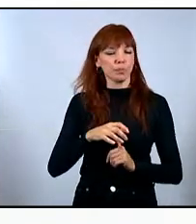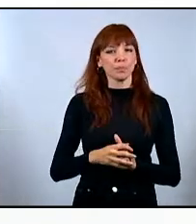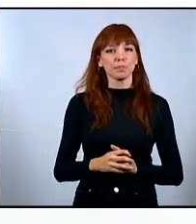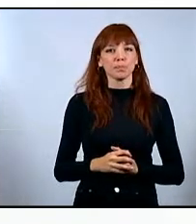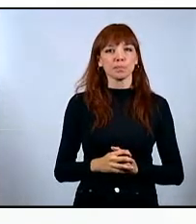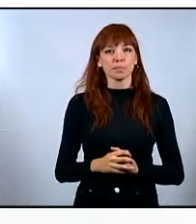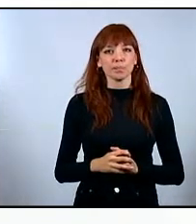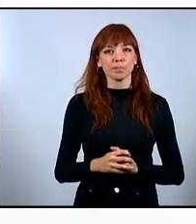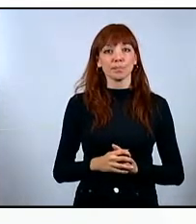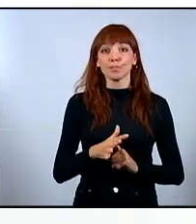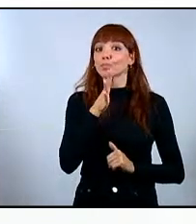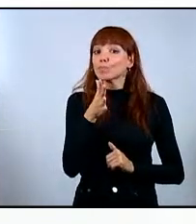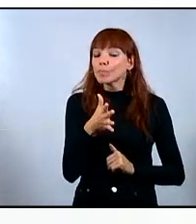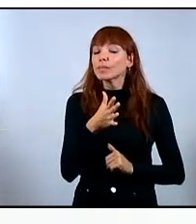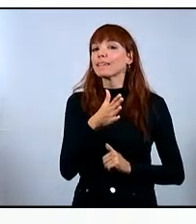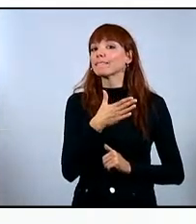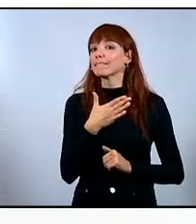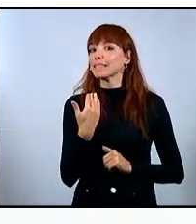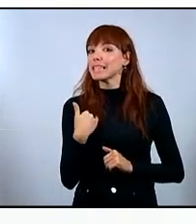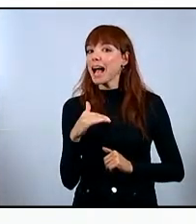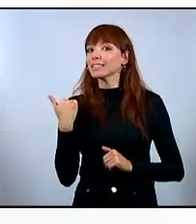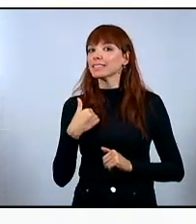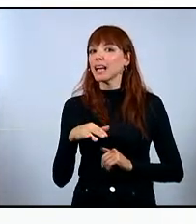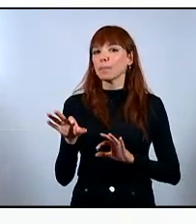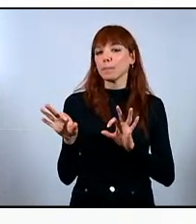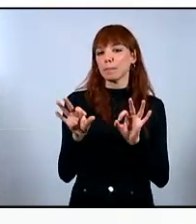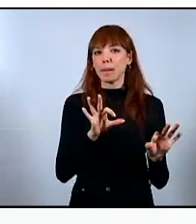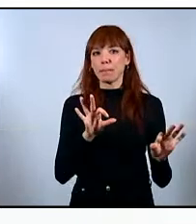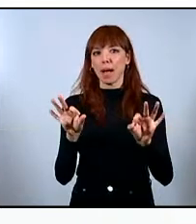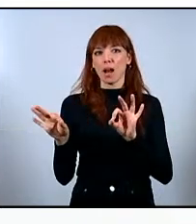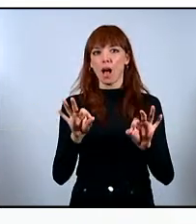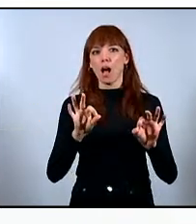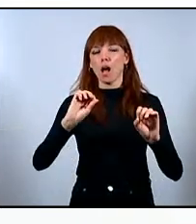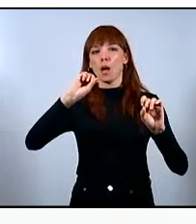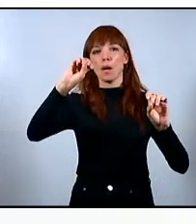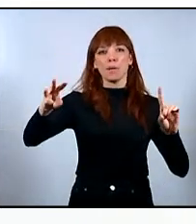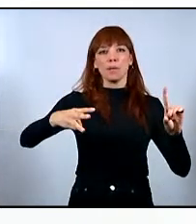quiero anunciarles que ya está en diseño el nuevo portal de